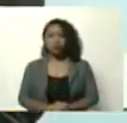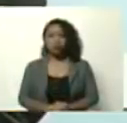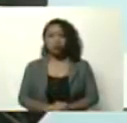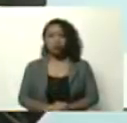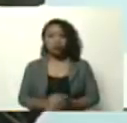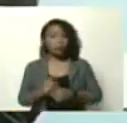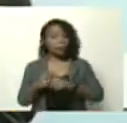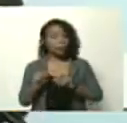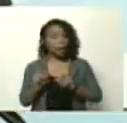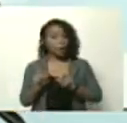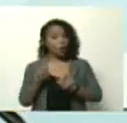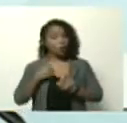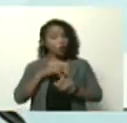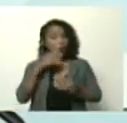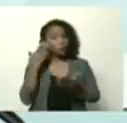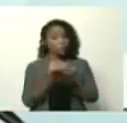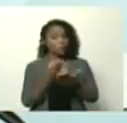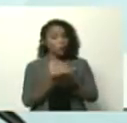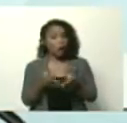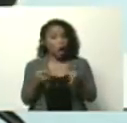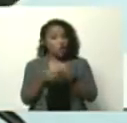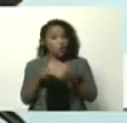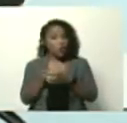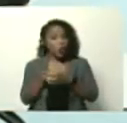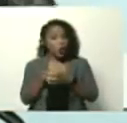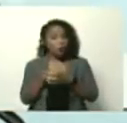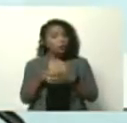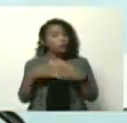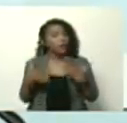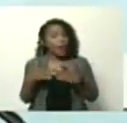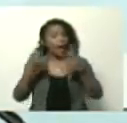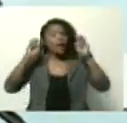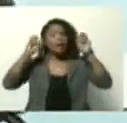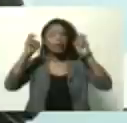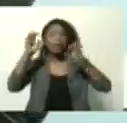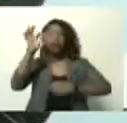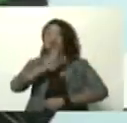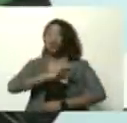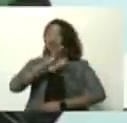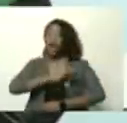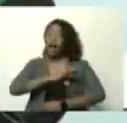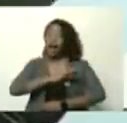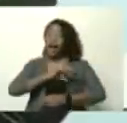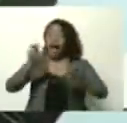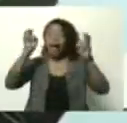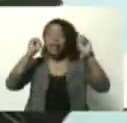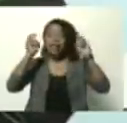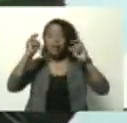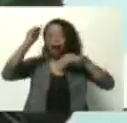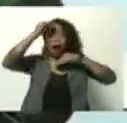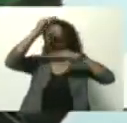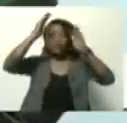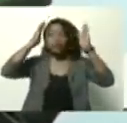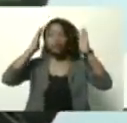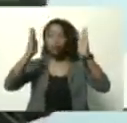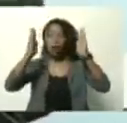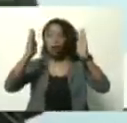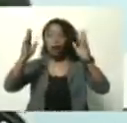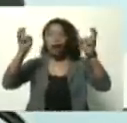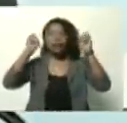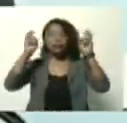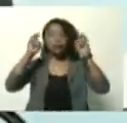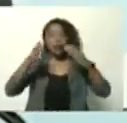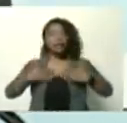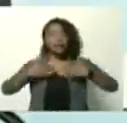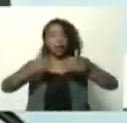le presentaremos el gabinete que en el área social en el área de atención en el área